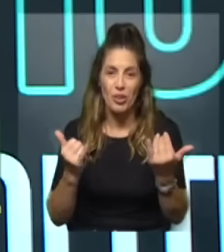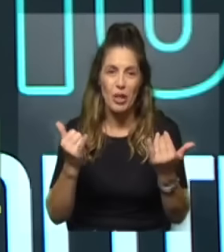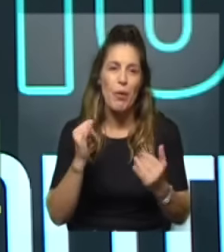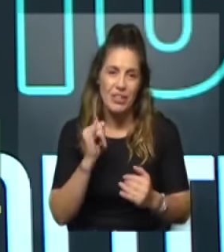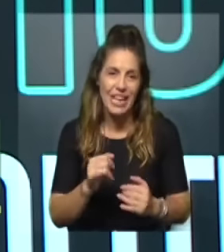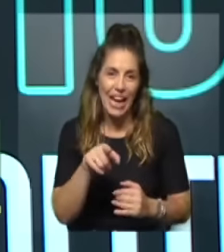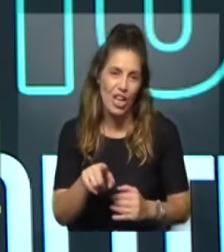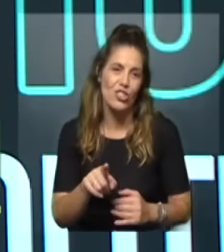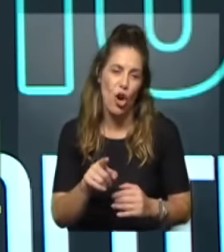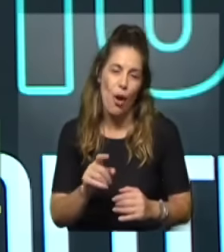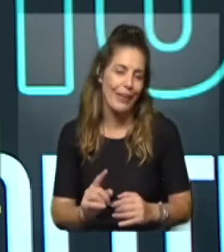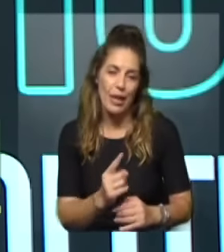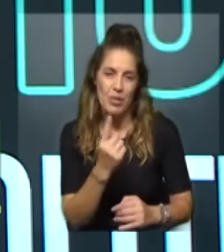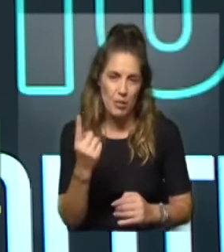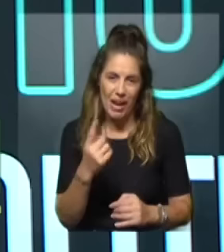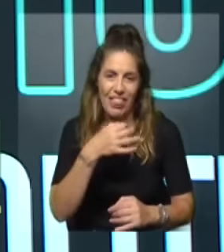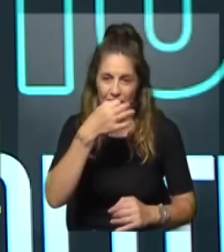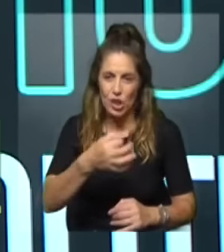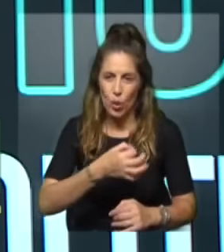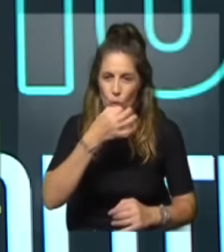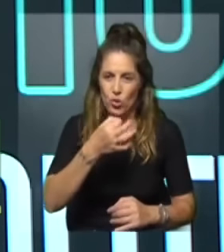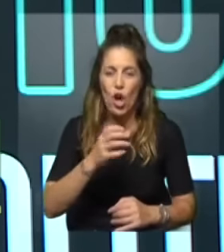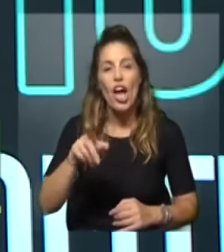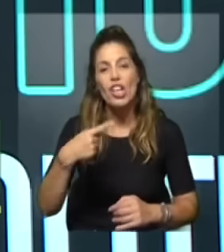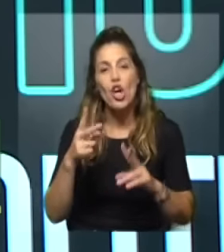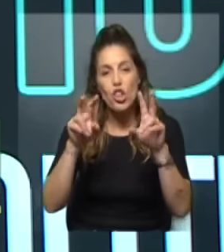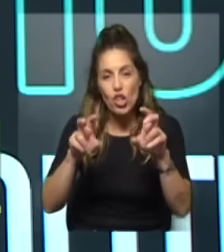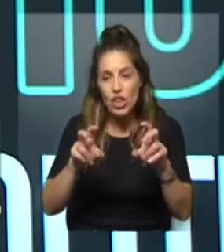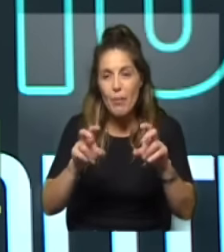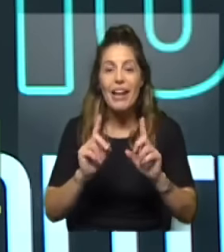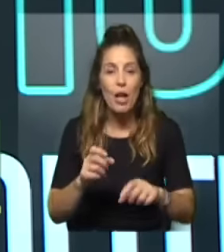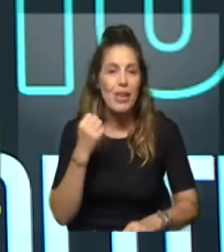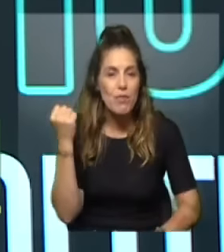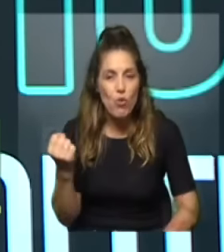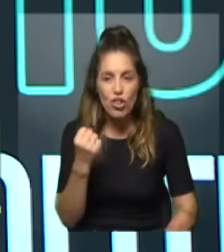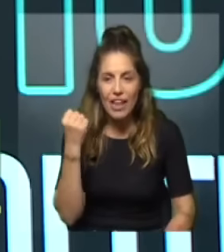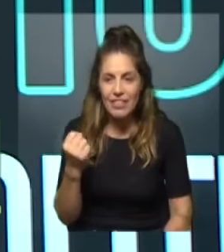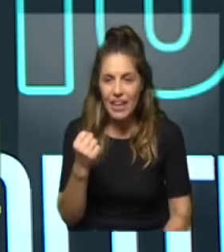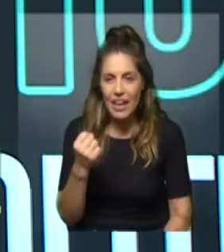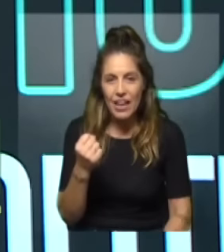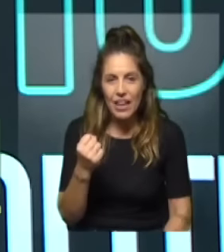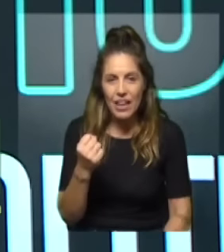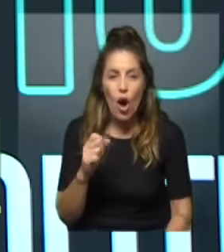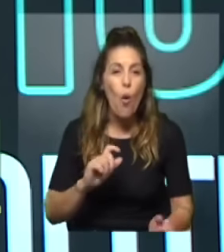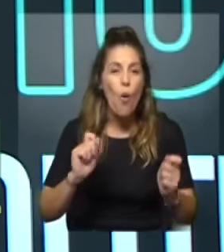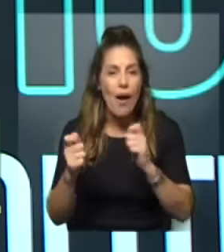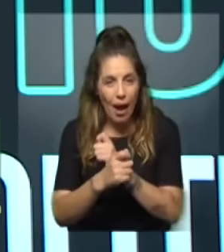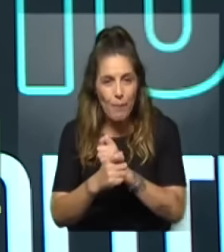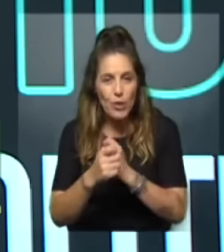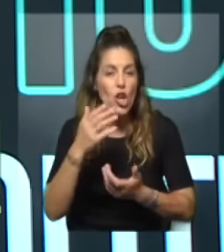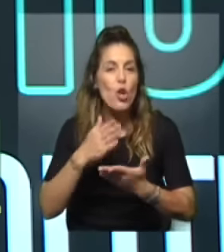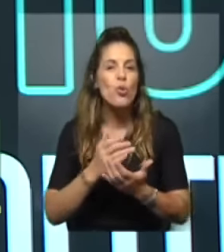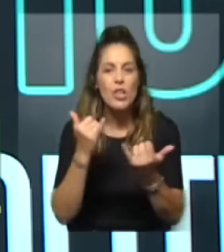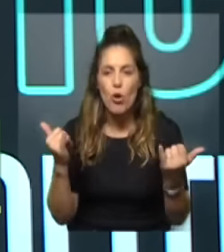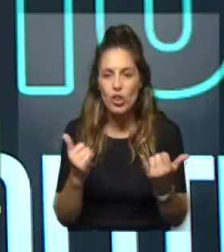sea una parte central del discurso y hay otro punto que es relevante que es un cambio que ha habido en el último